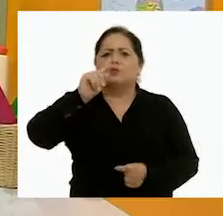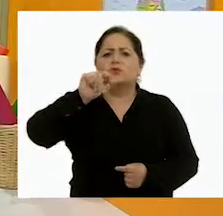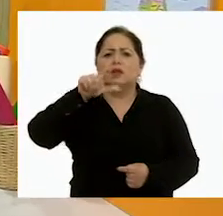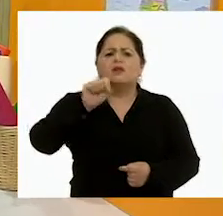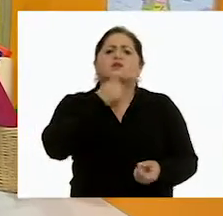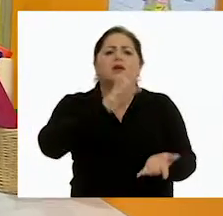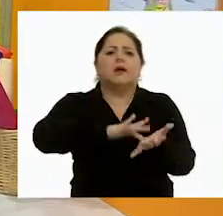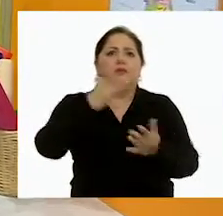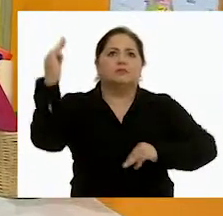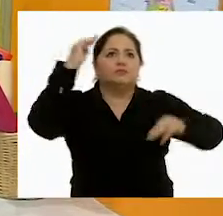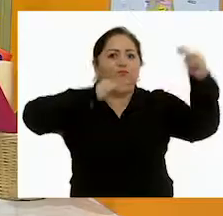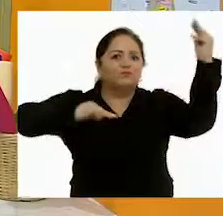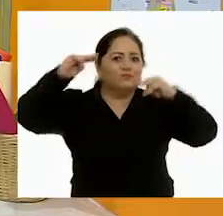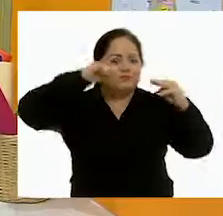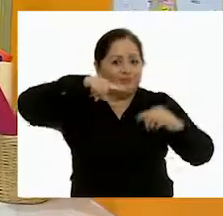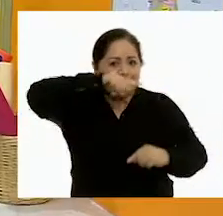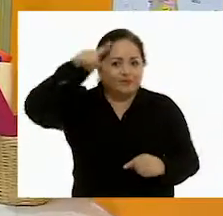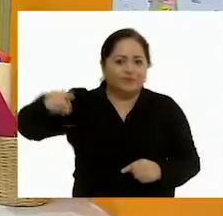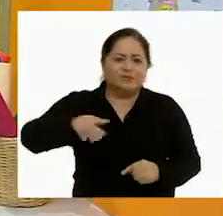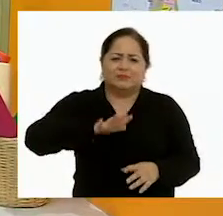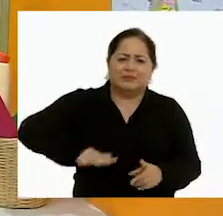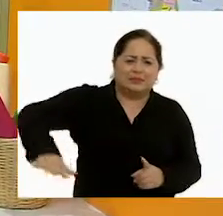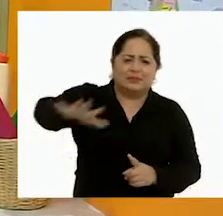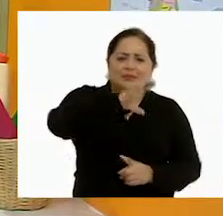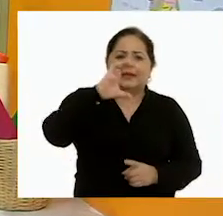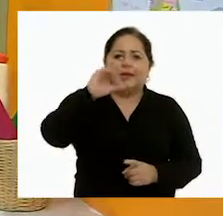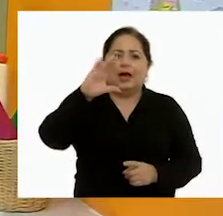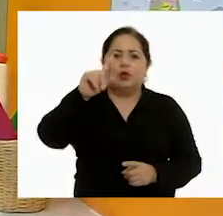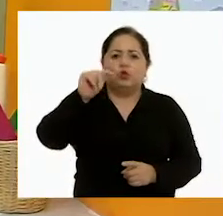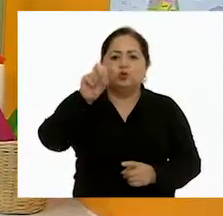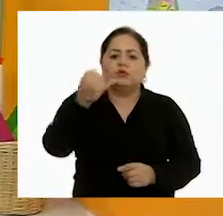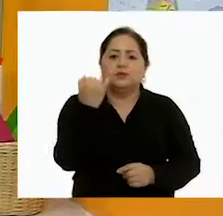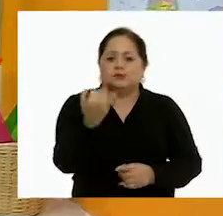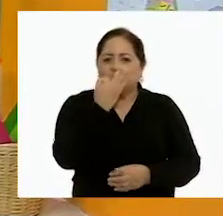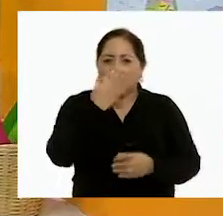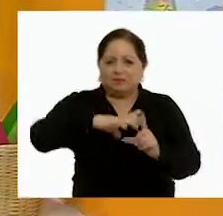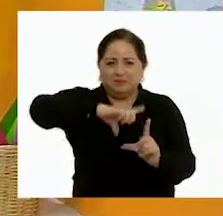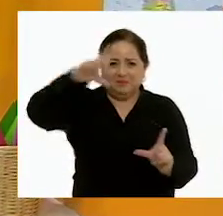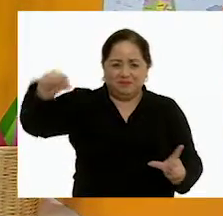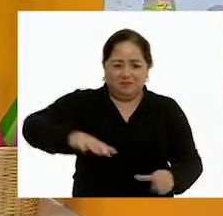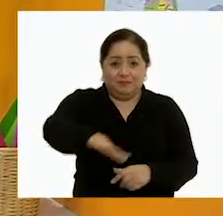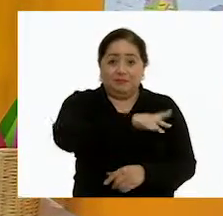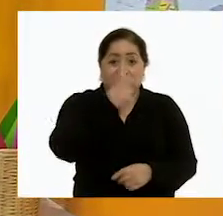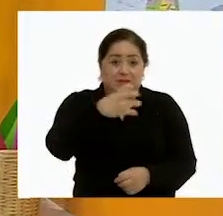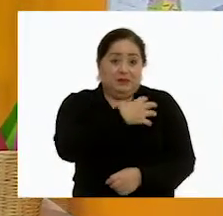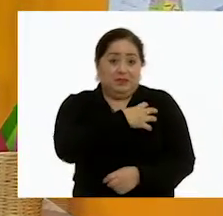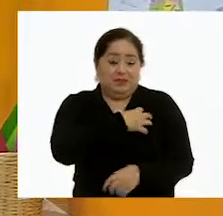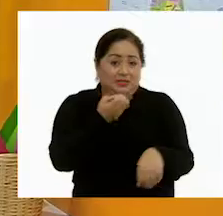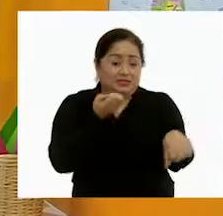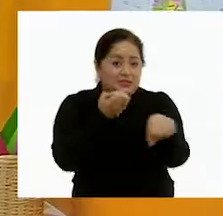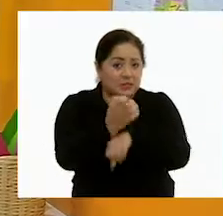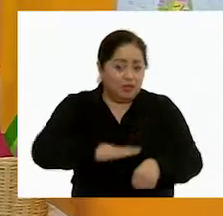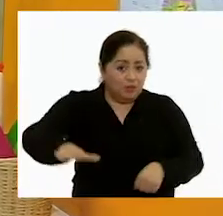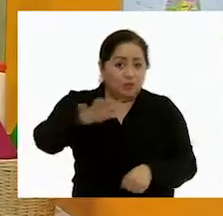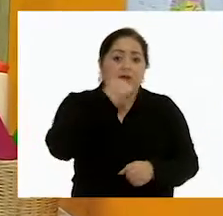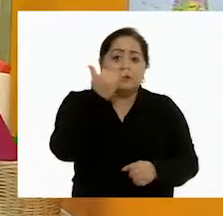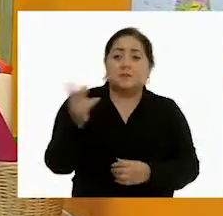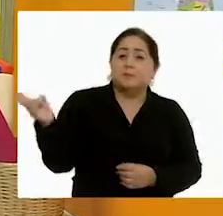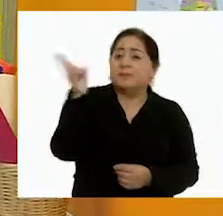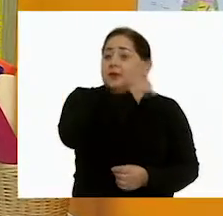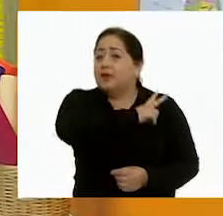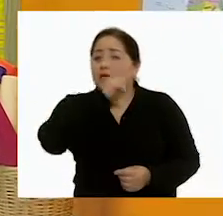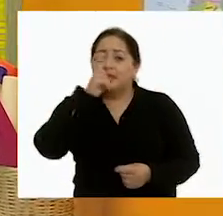a sus montañas semidesérticas pobladas de cactus y magueyes. Pachuca de Soto es la capital del estado y los vientos